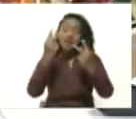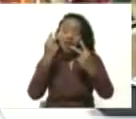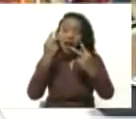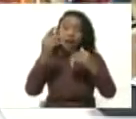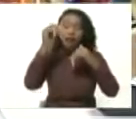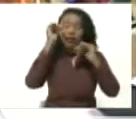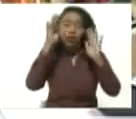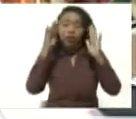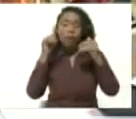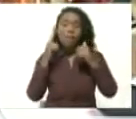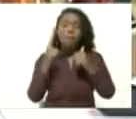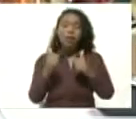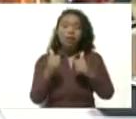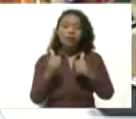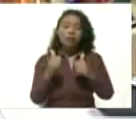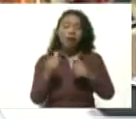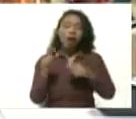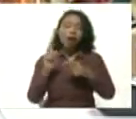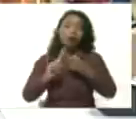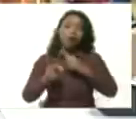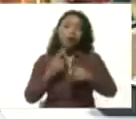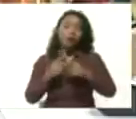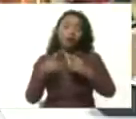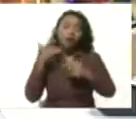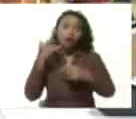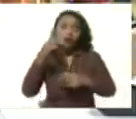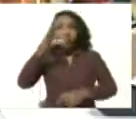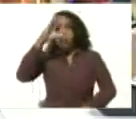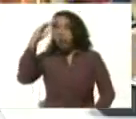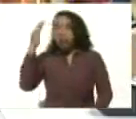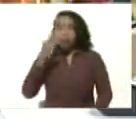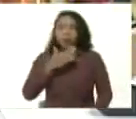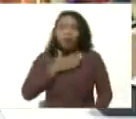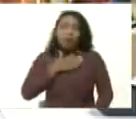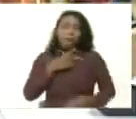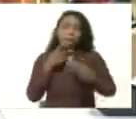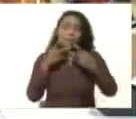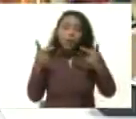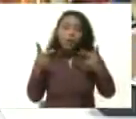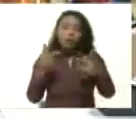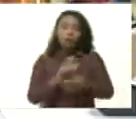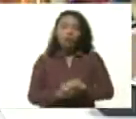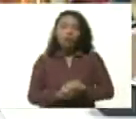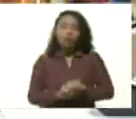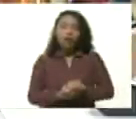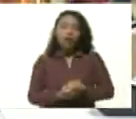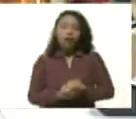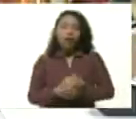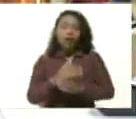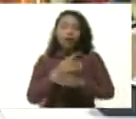esta cosa, mira, ay Dios mío, que publicaron medios colombianos.